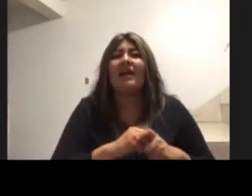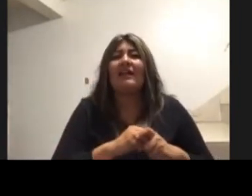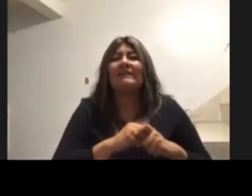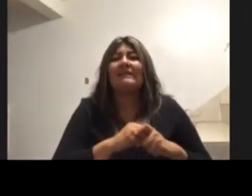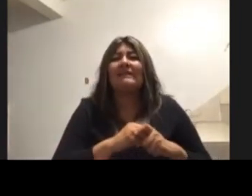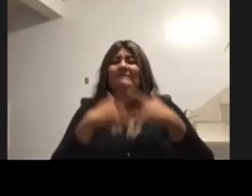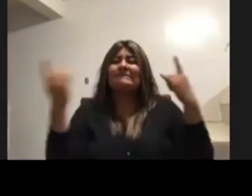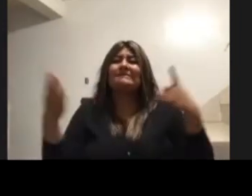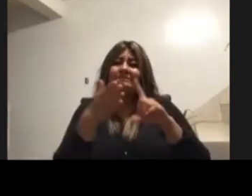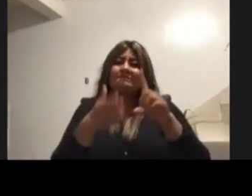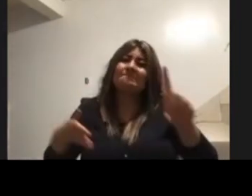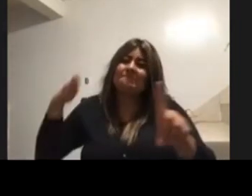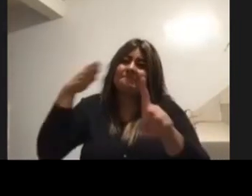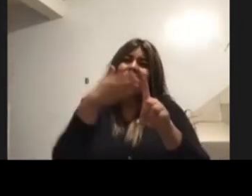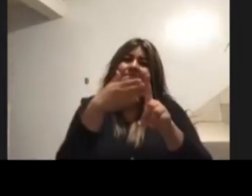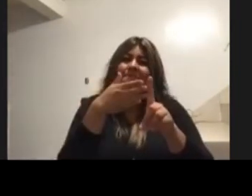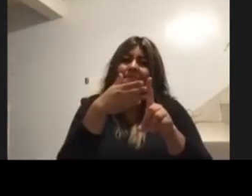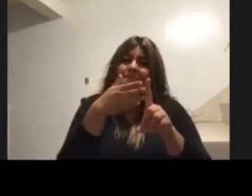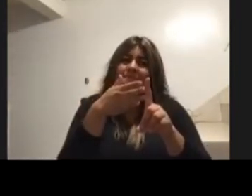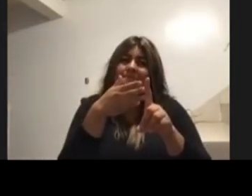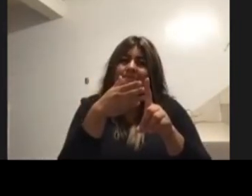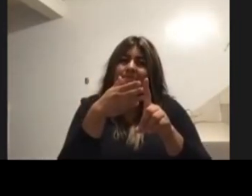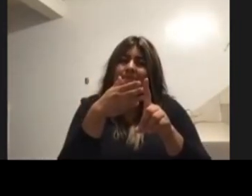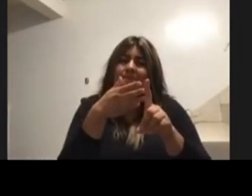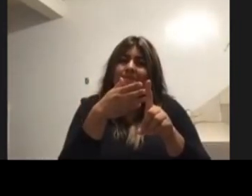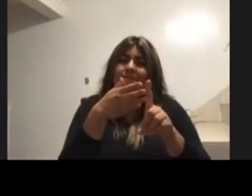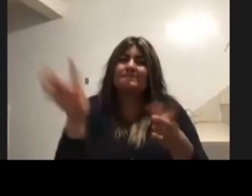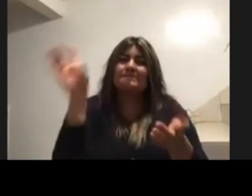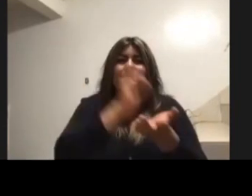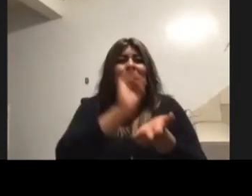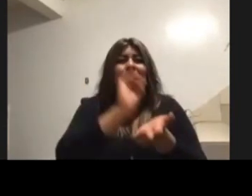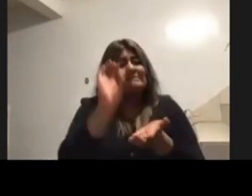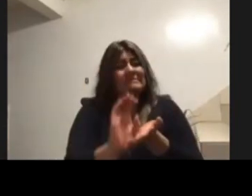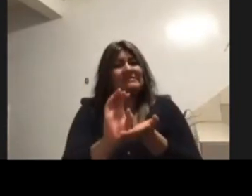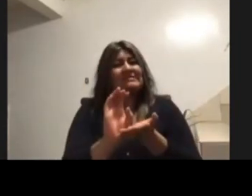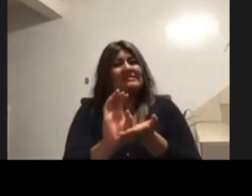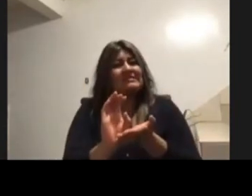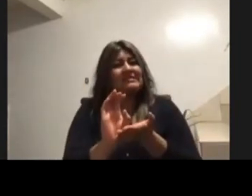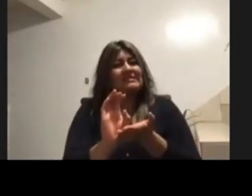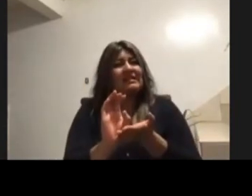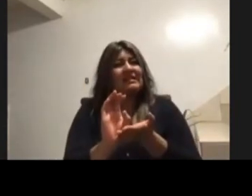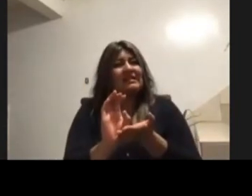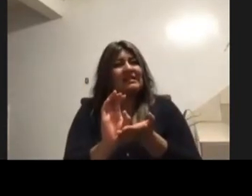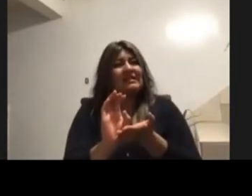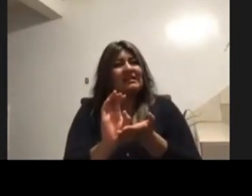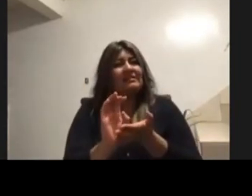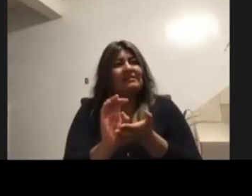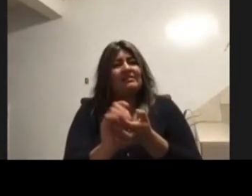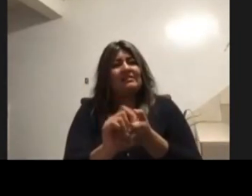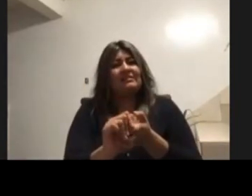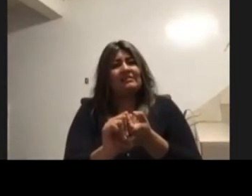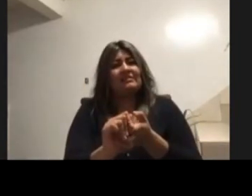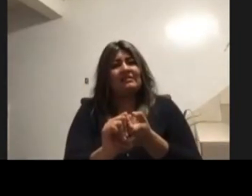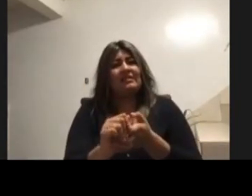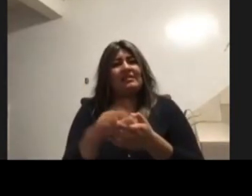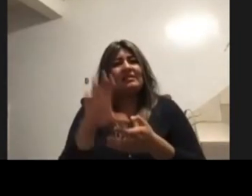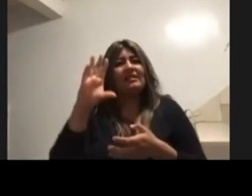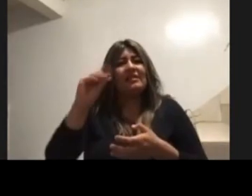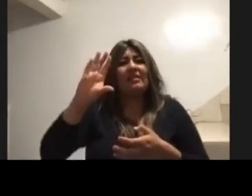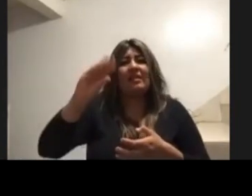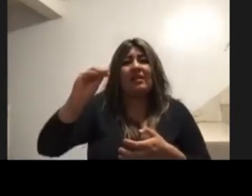enfocó hacia la discapacidad. Por lo tanto, de 95 al año